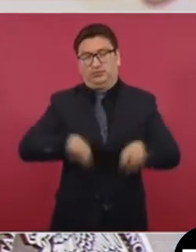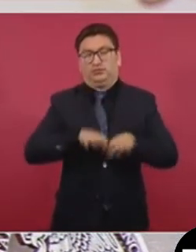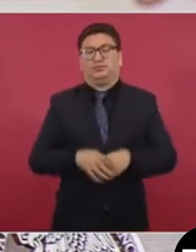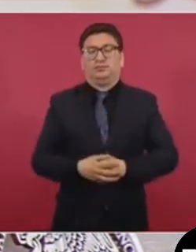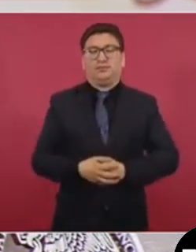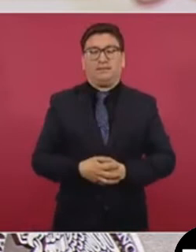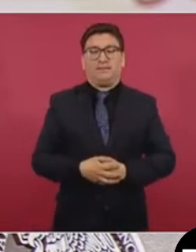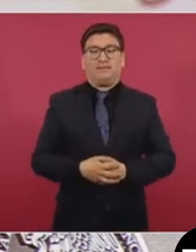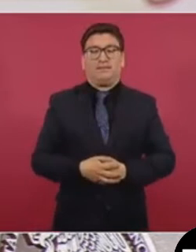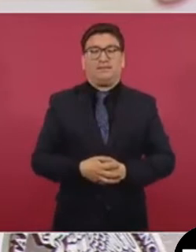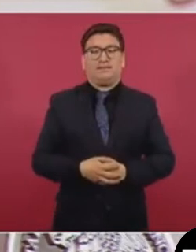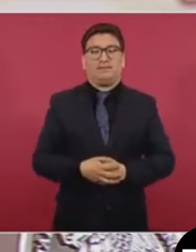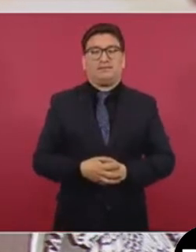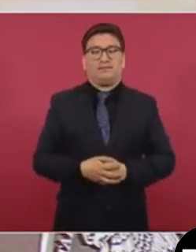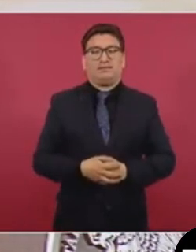caso de